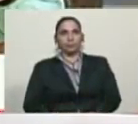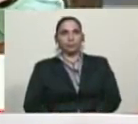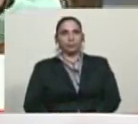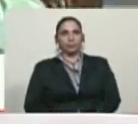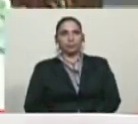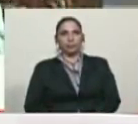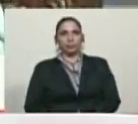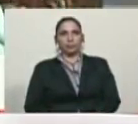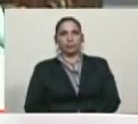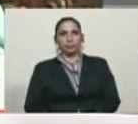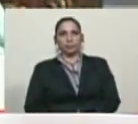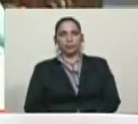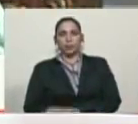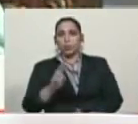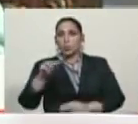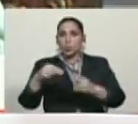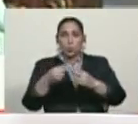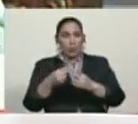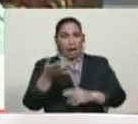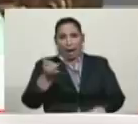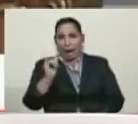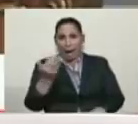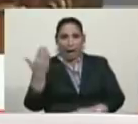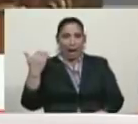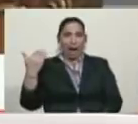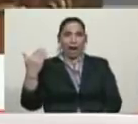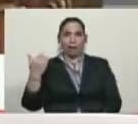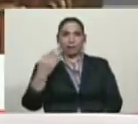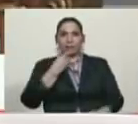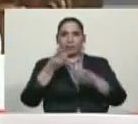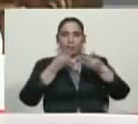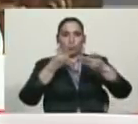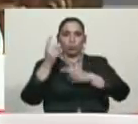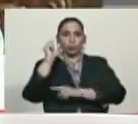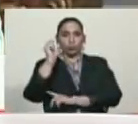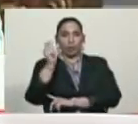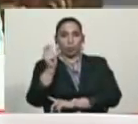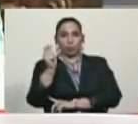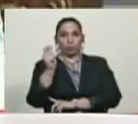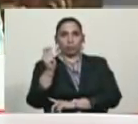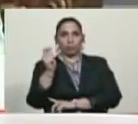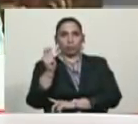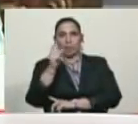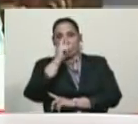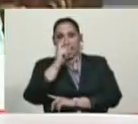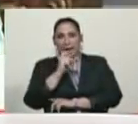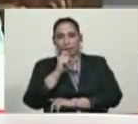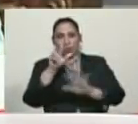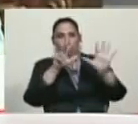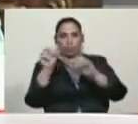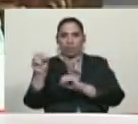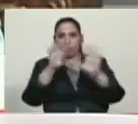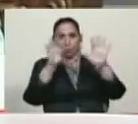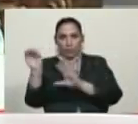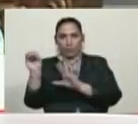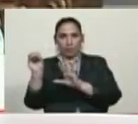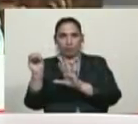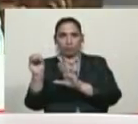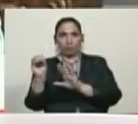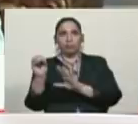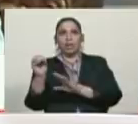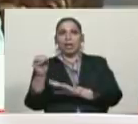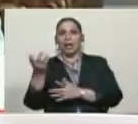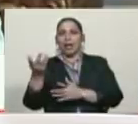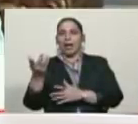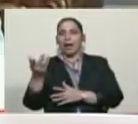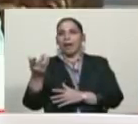no existió jamás y el discurso teórico de los años 80-90 era más vale